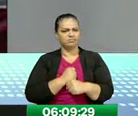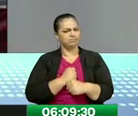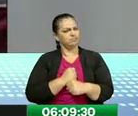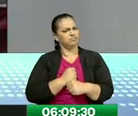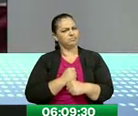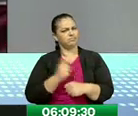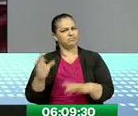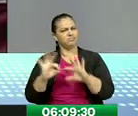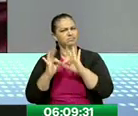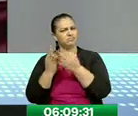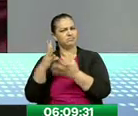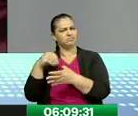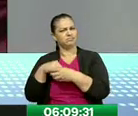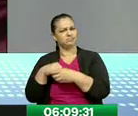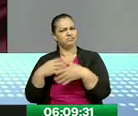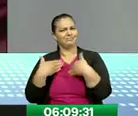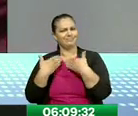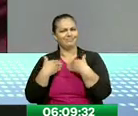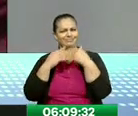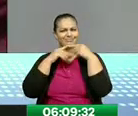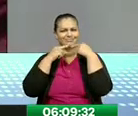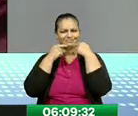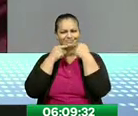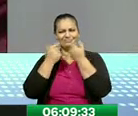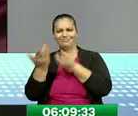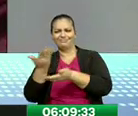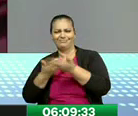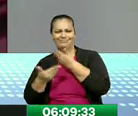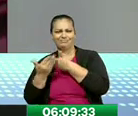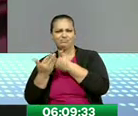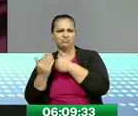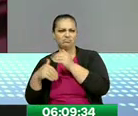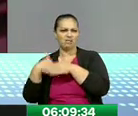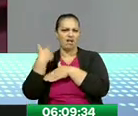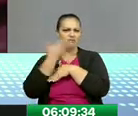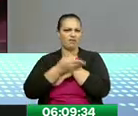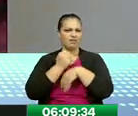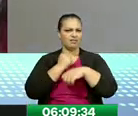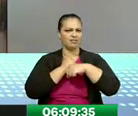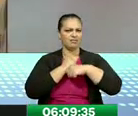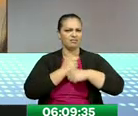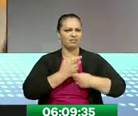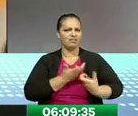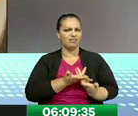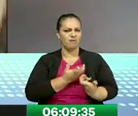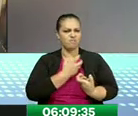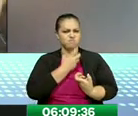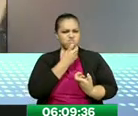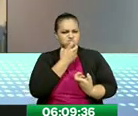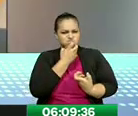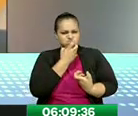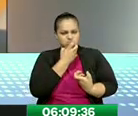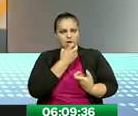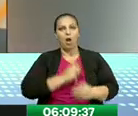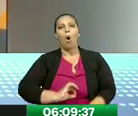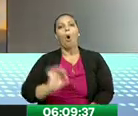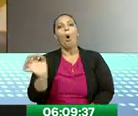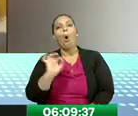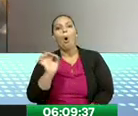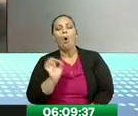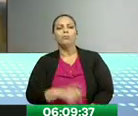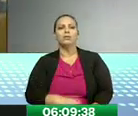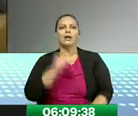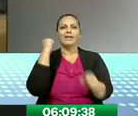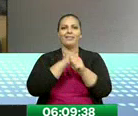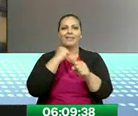titubeó, no se contuvo ni pensó. La cogió y la lanzó, fue a matar. La esposa no tiene la culpa, los hijos